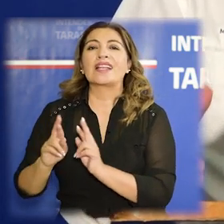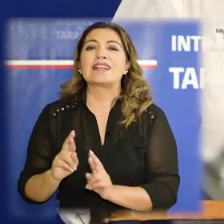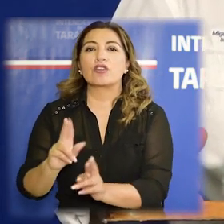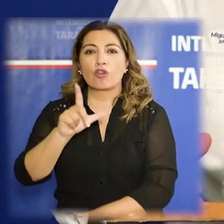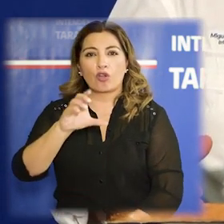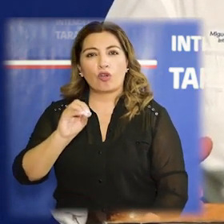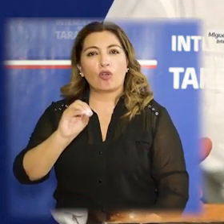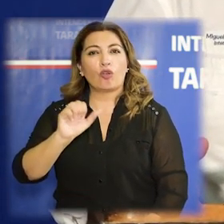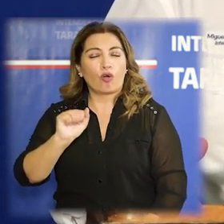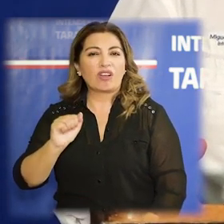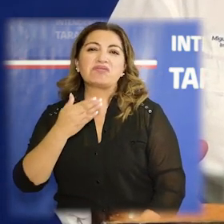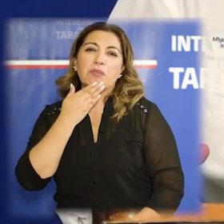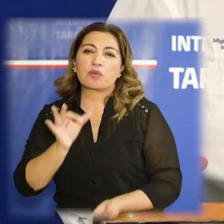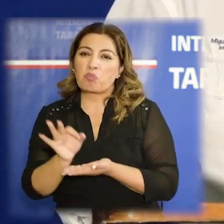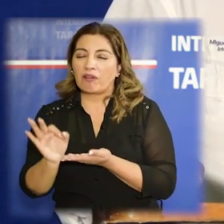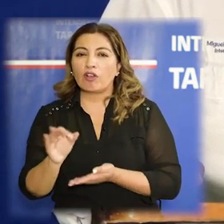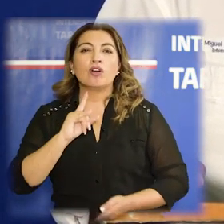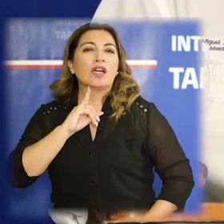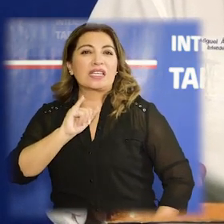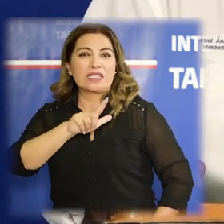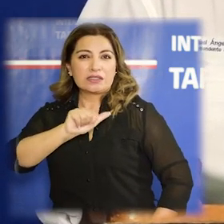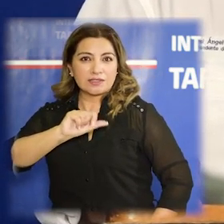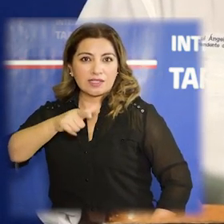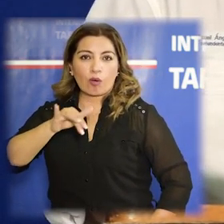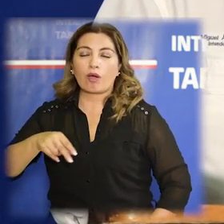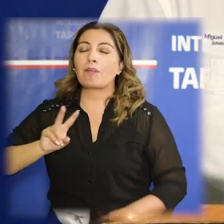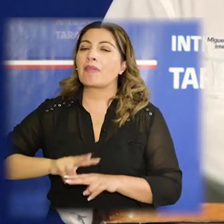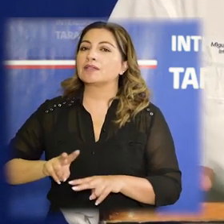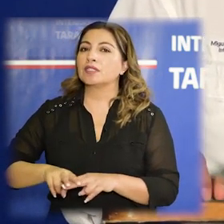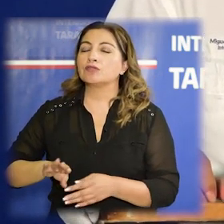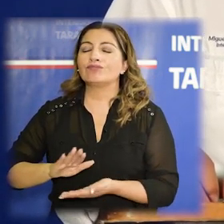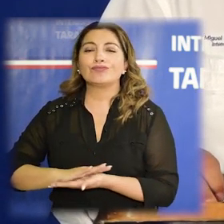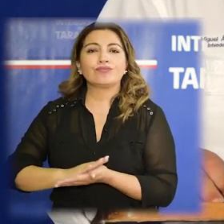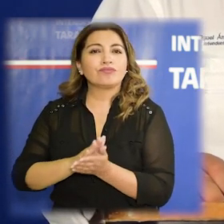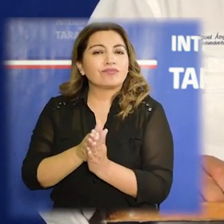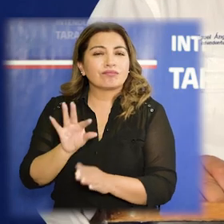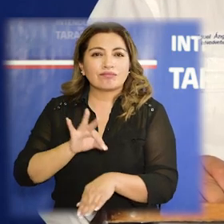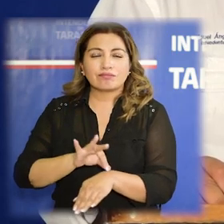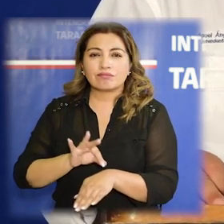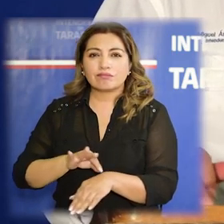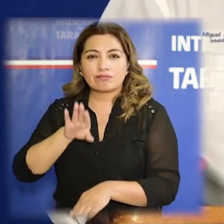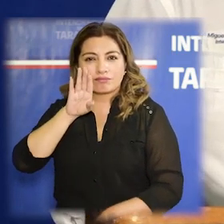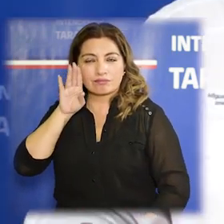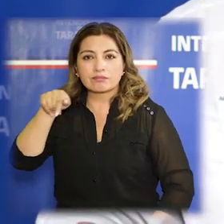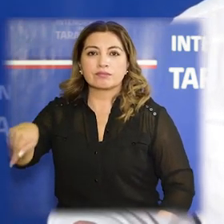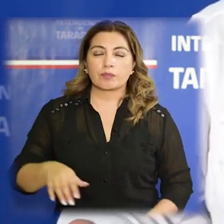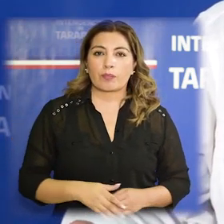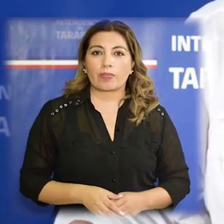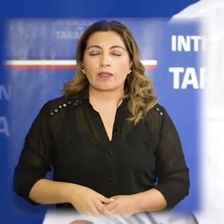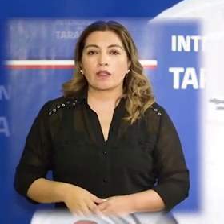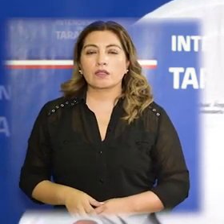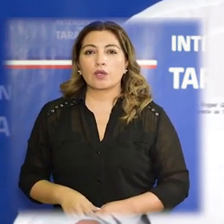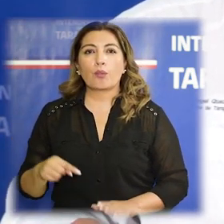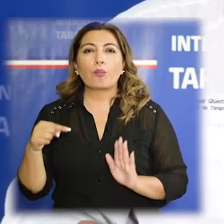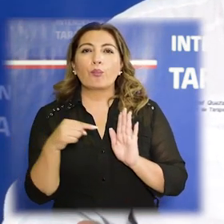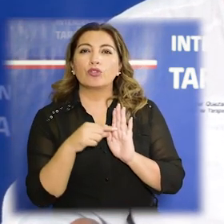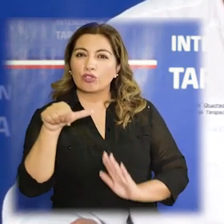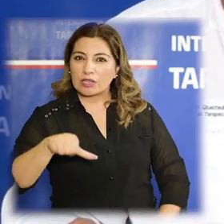poder ver que se esté llevando esa barrera sanitaria en óptimas condiciones. Como punto 16,